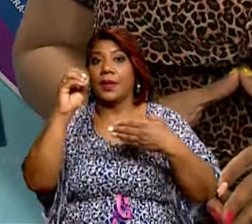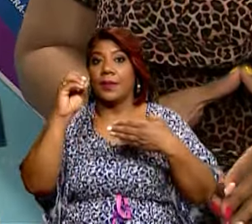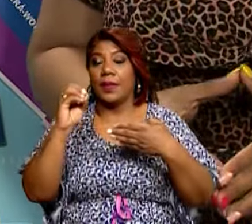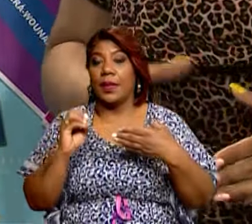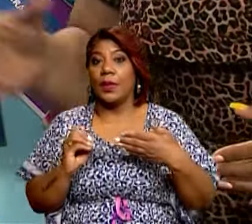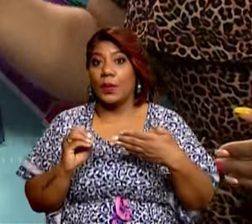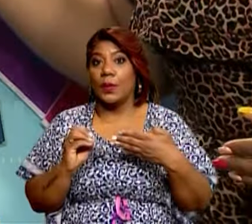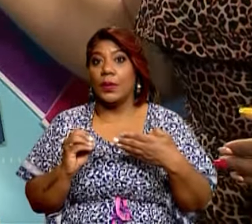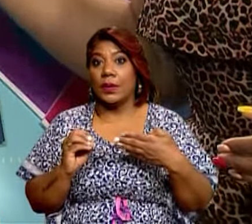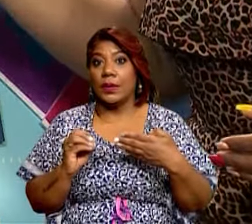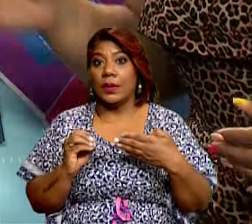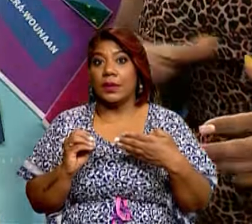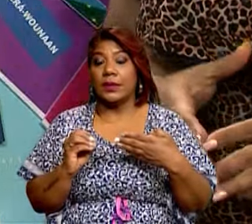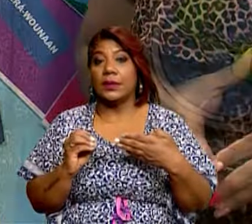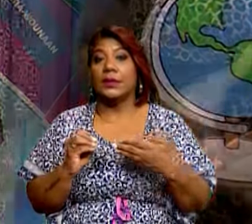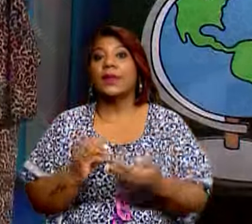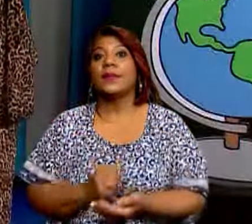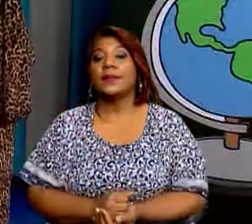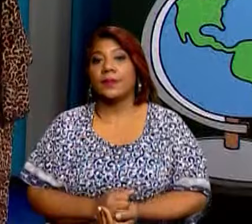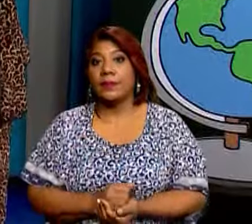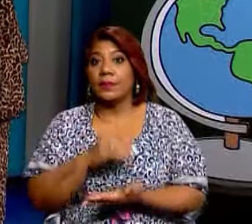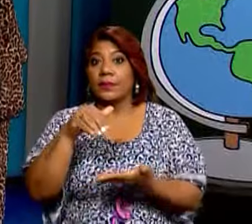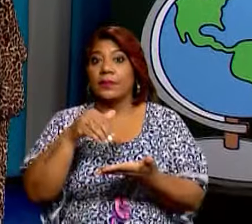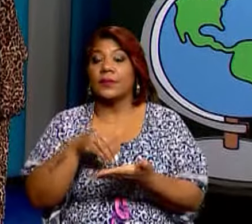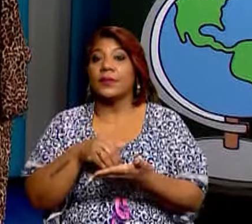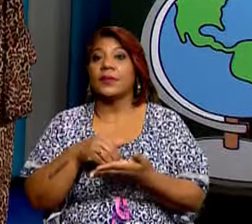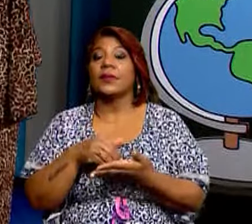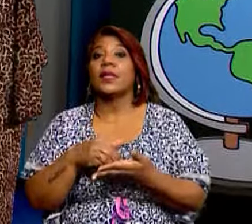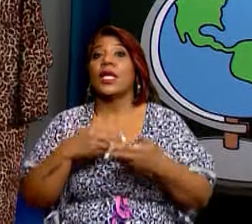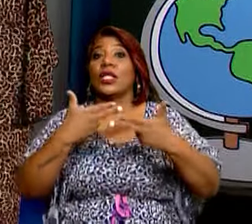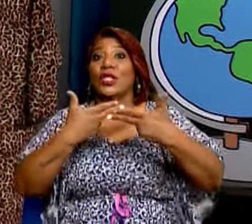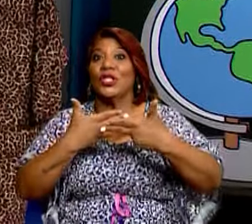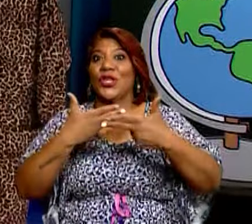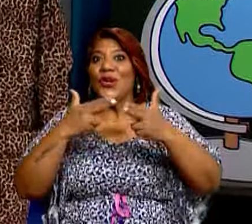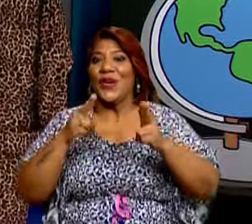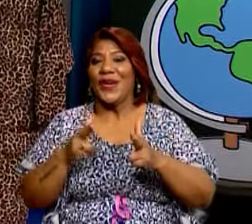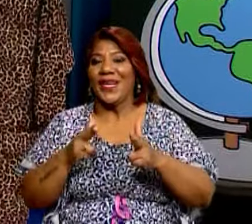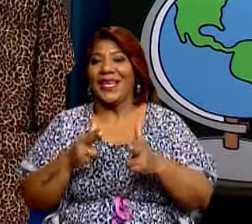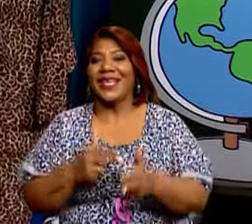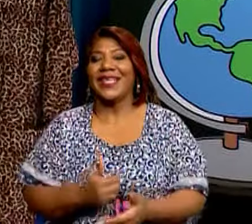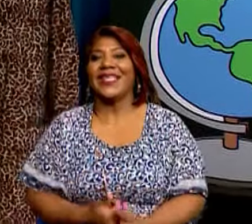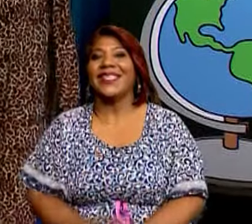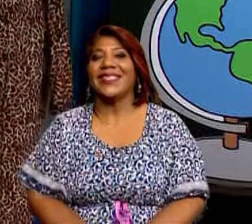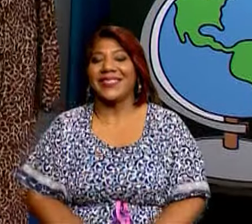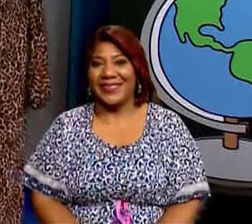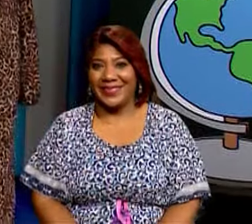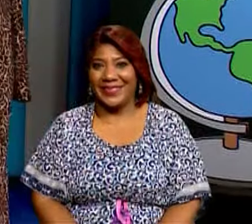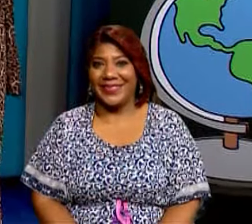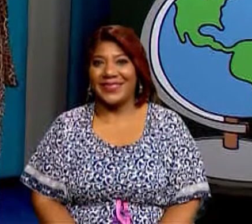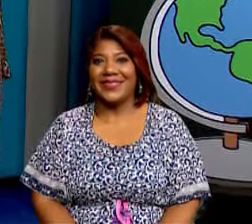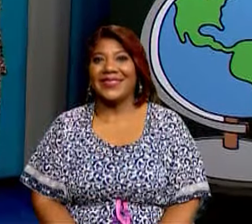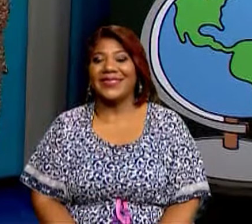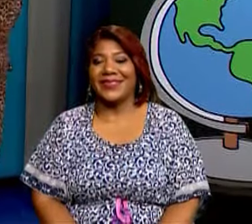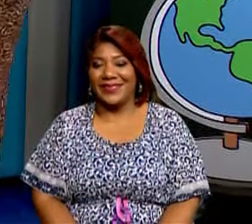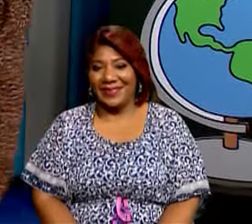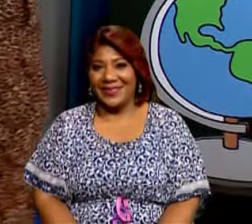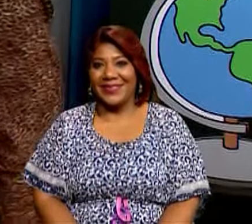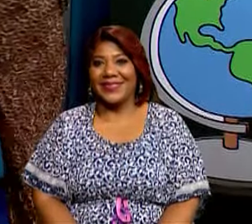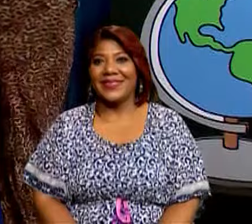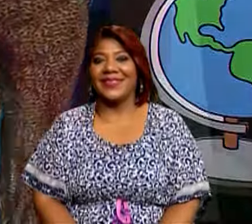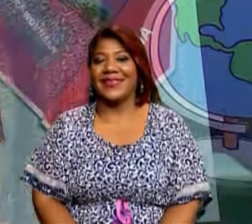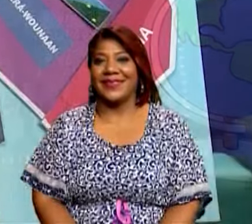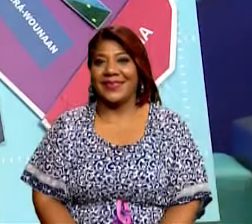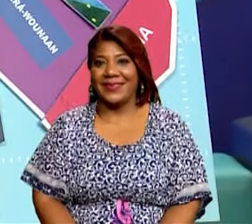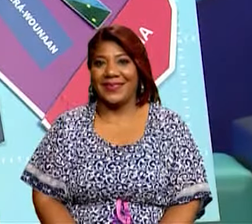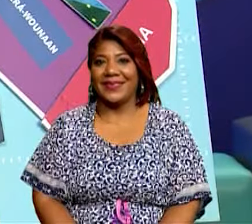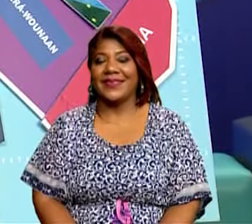en crearse, ¿cuál sería la cabecera? Chorrera. Muy bien. Y así sucesivamente. Entonces, volvemos a la